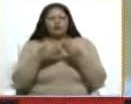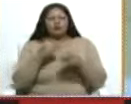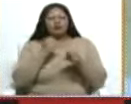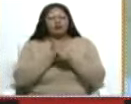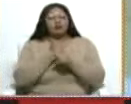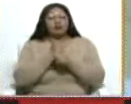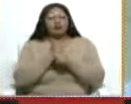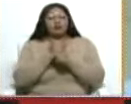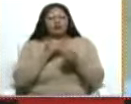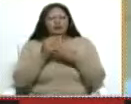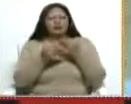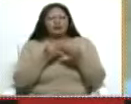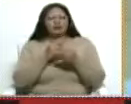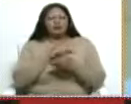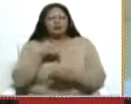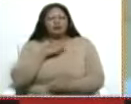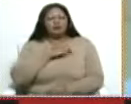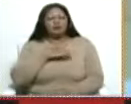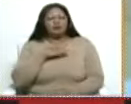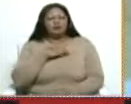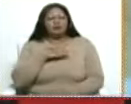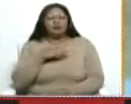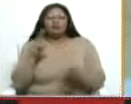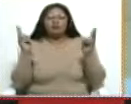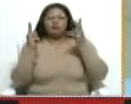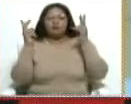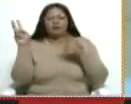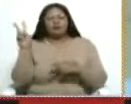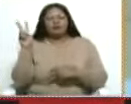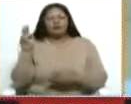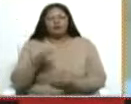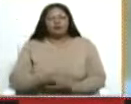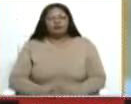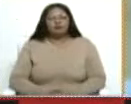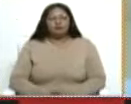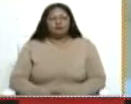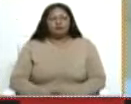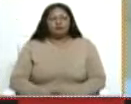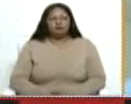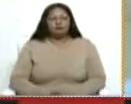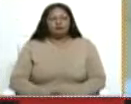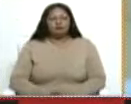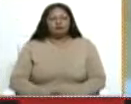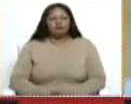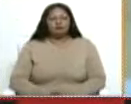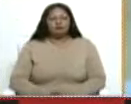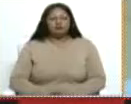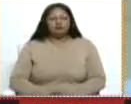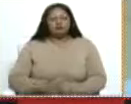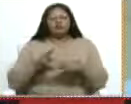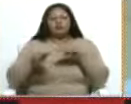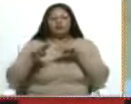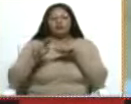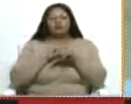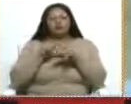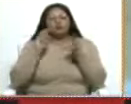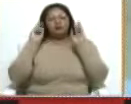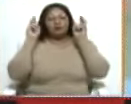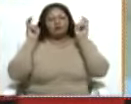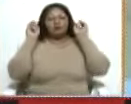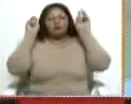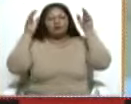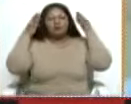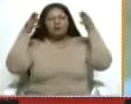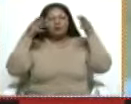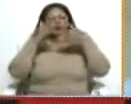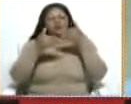trabajando, cómo va a trabajar esta gran misión Viva Venezuela en función a eso? Desde pequeños, llevar a las escuelas el tema formativo, nada más que no sea como un acto de